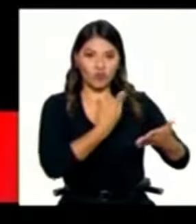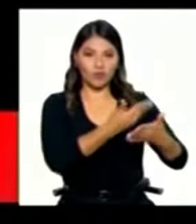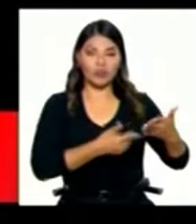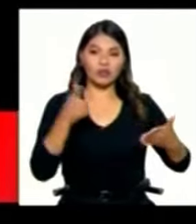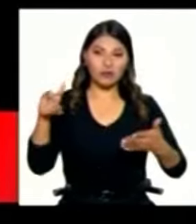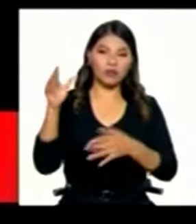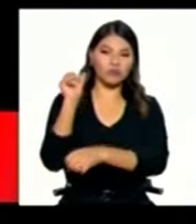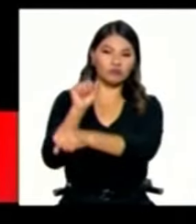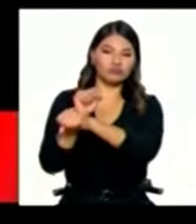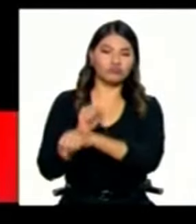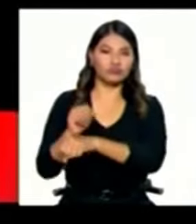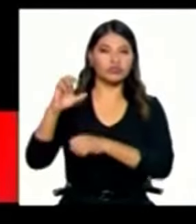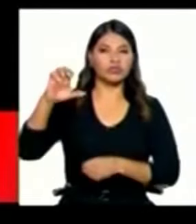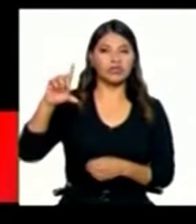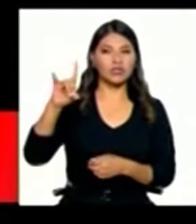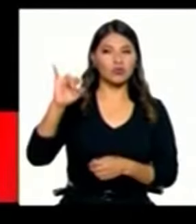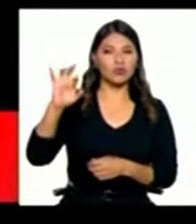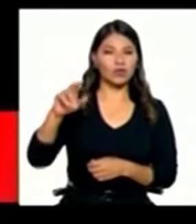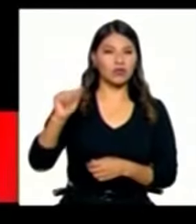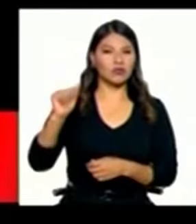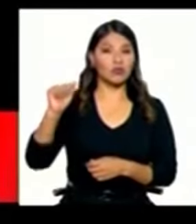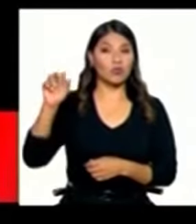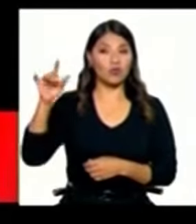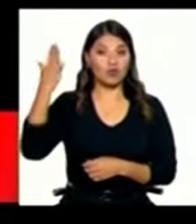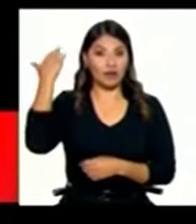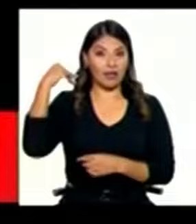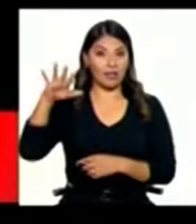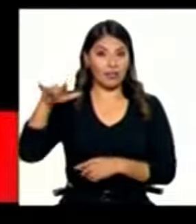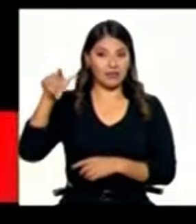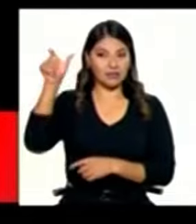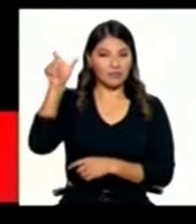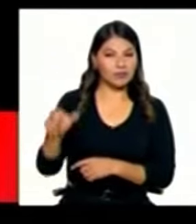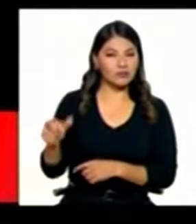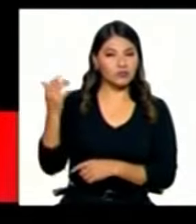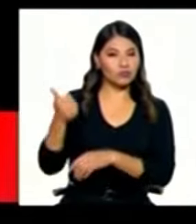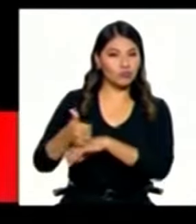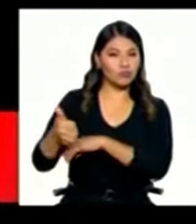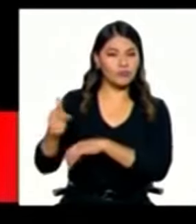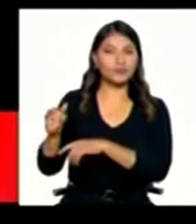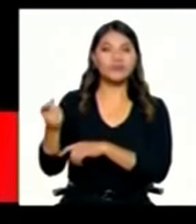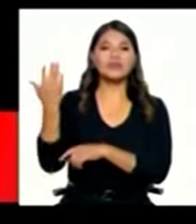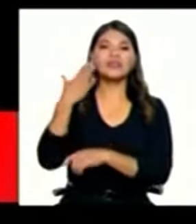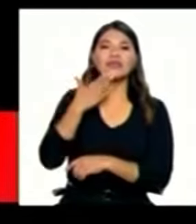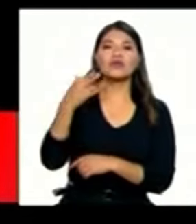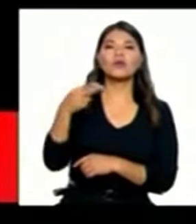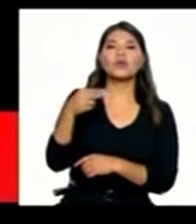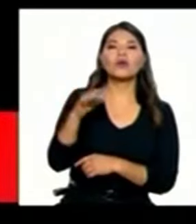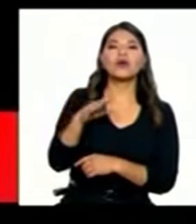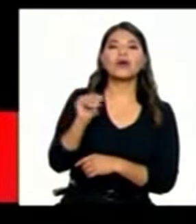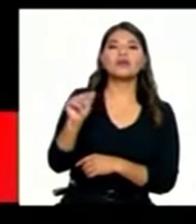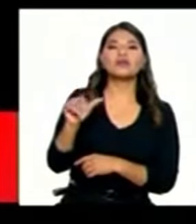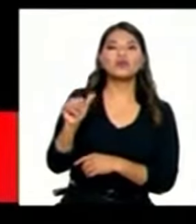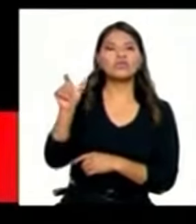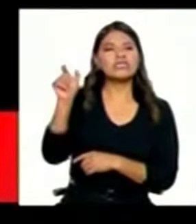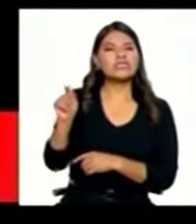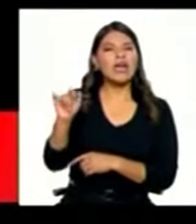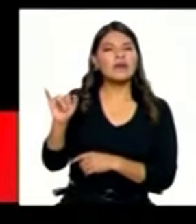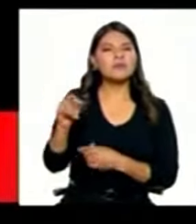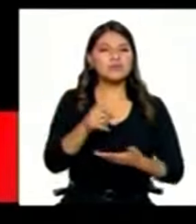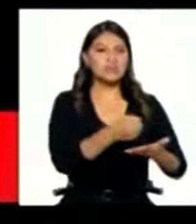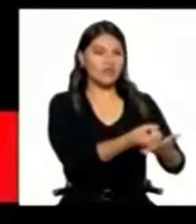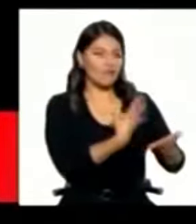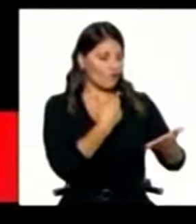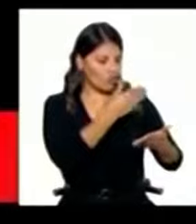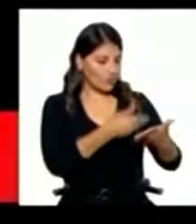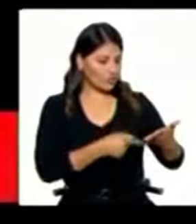José Eduardo Bendezú Butarra, dice lo siguiente a un medio que se llama Huanca York Times. Logró captar el